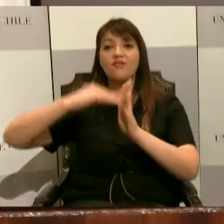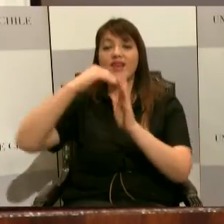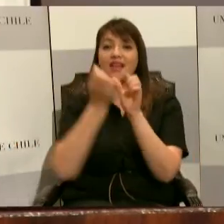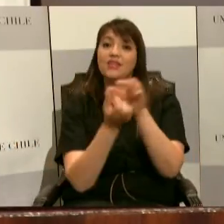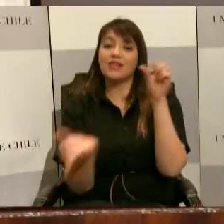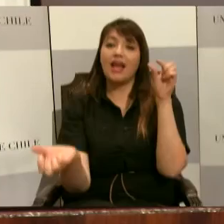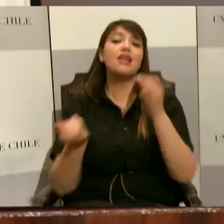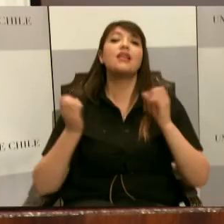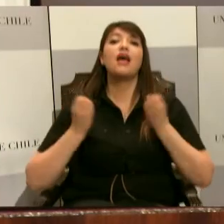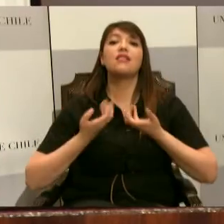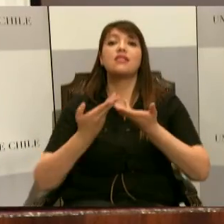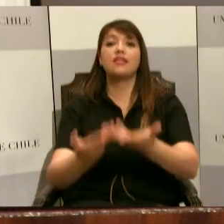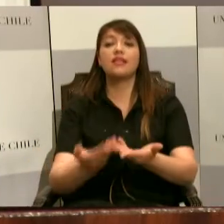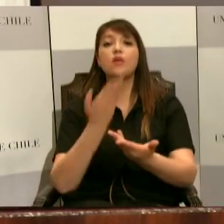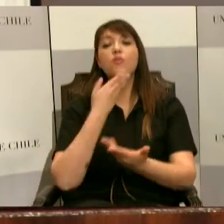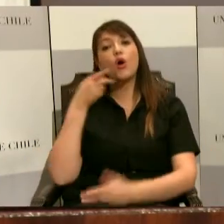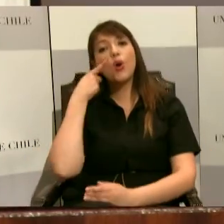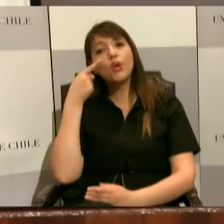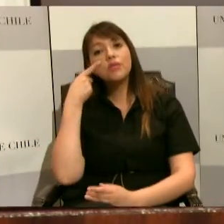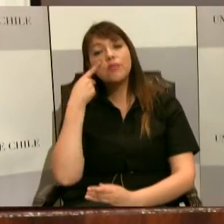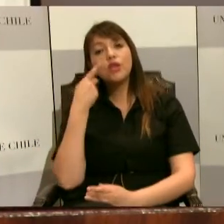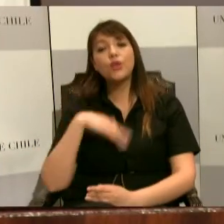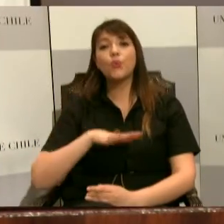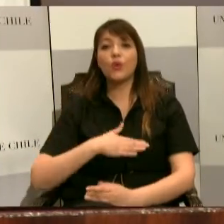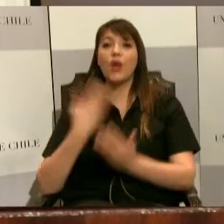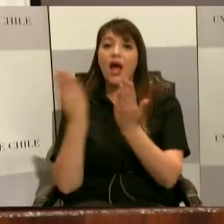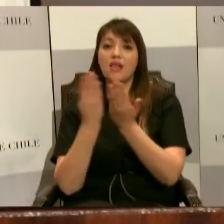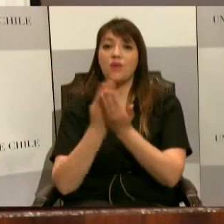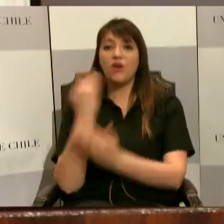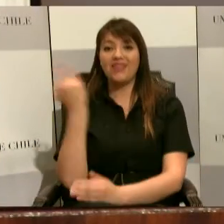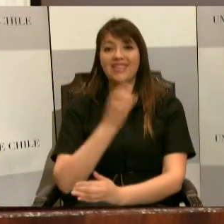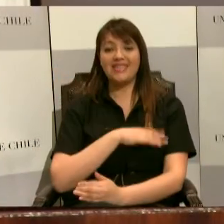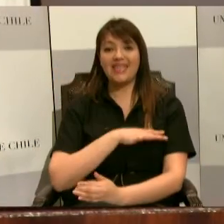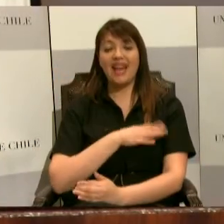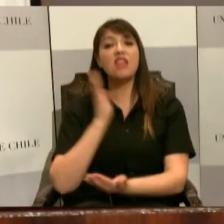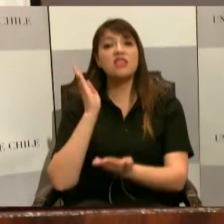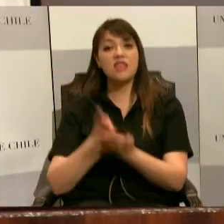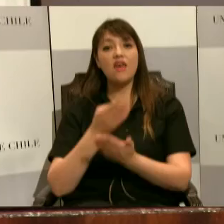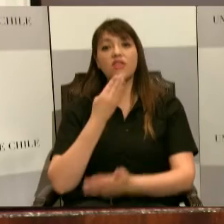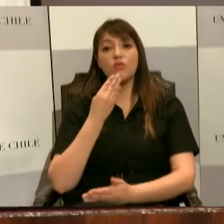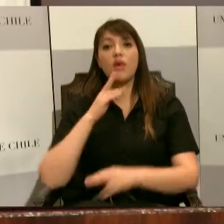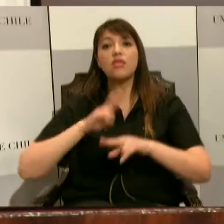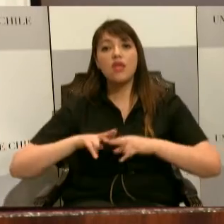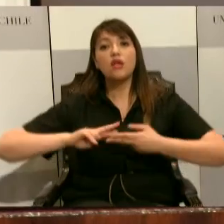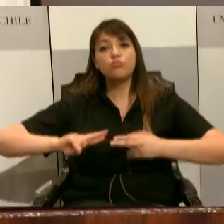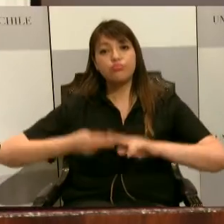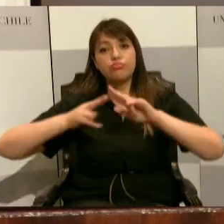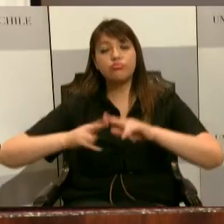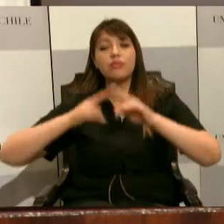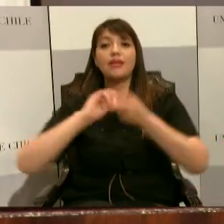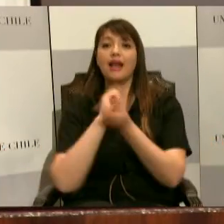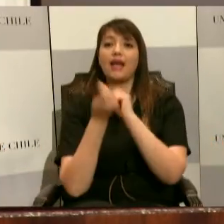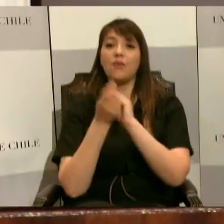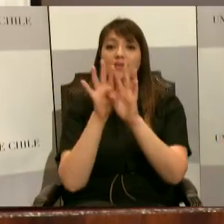la transferencia a la sociedad de los conocimientos que generan nuestros académicos. La Universidad de Chile debe ser un agente dinamizador del cambio